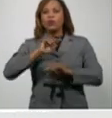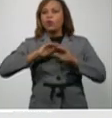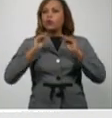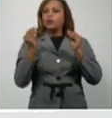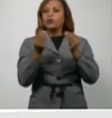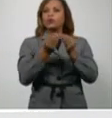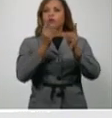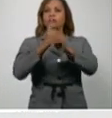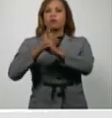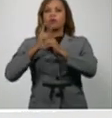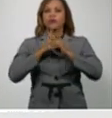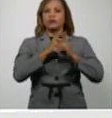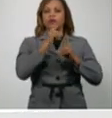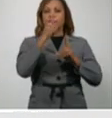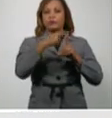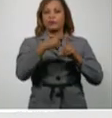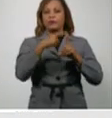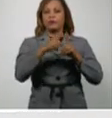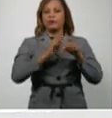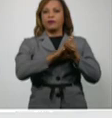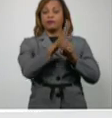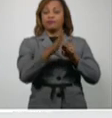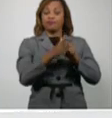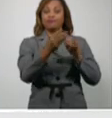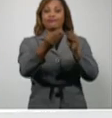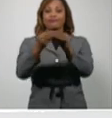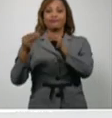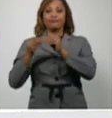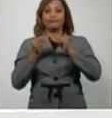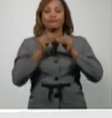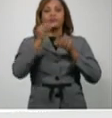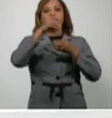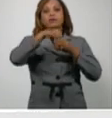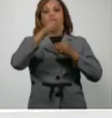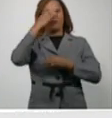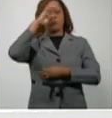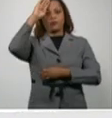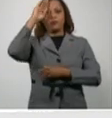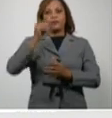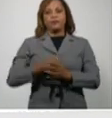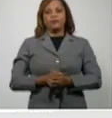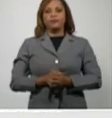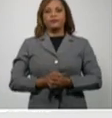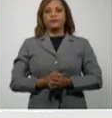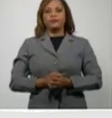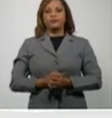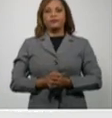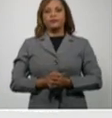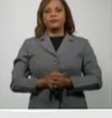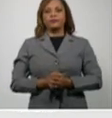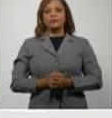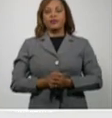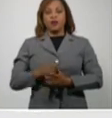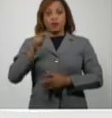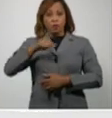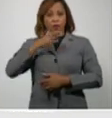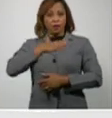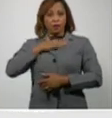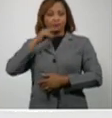confirmados, por lo tanto transmisión autóctona en nuestro país. Los autóctonos que, como ya